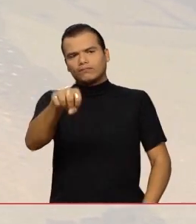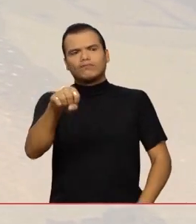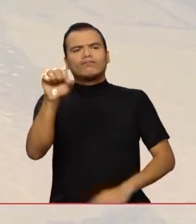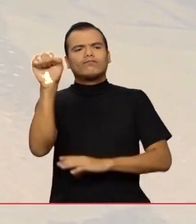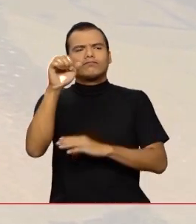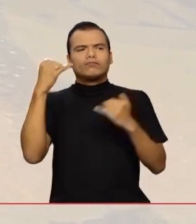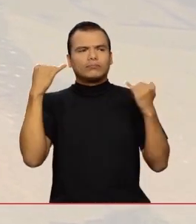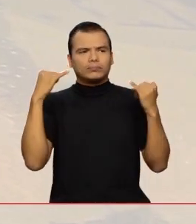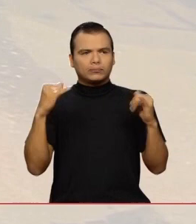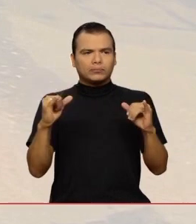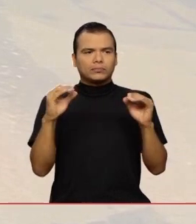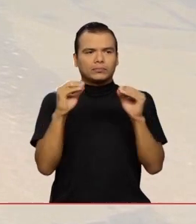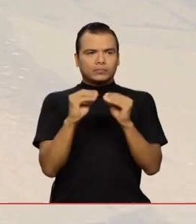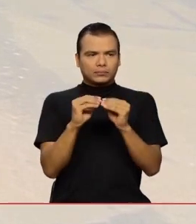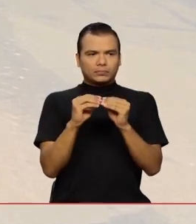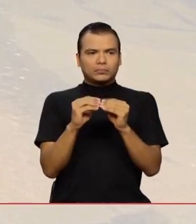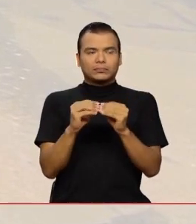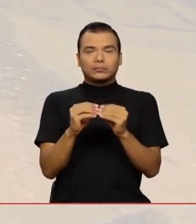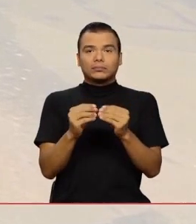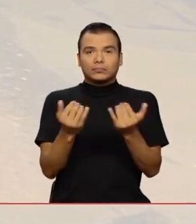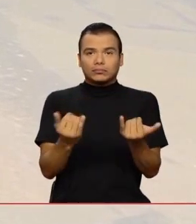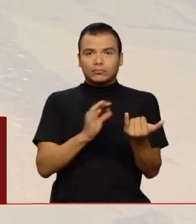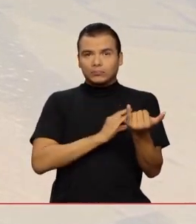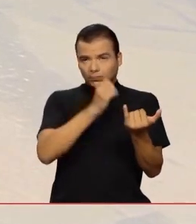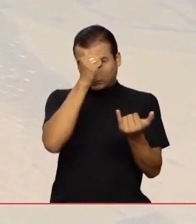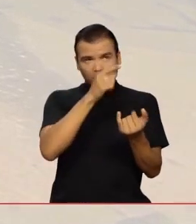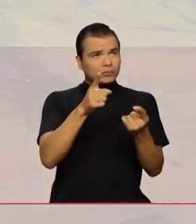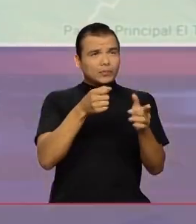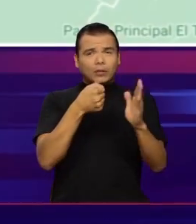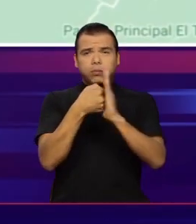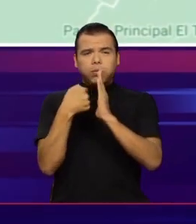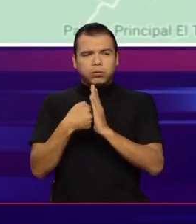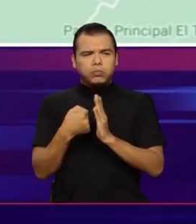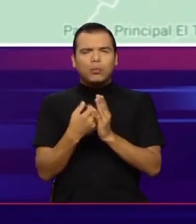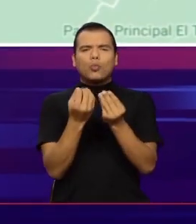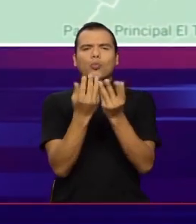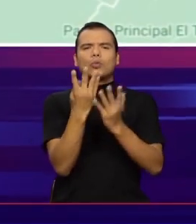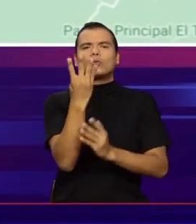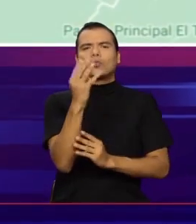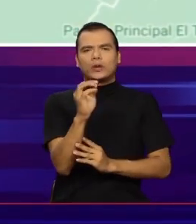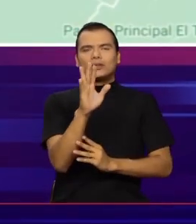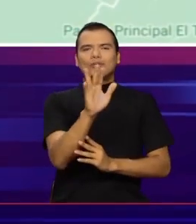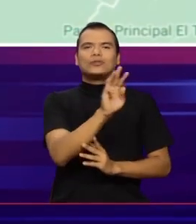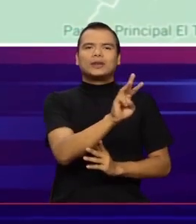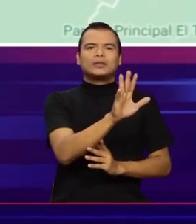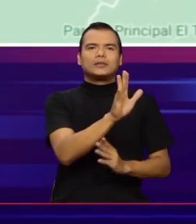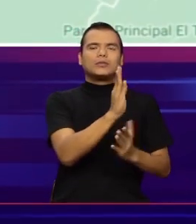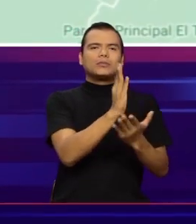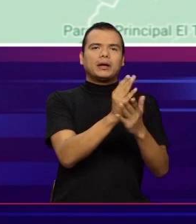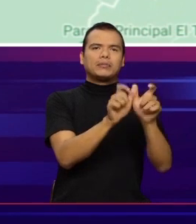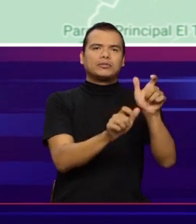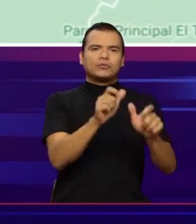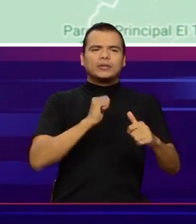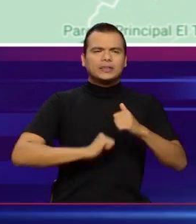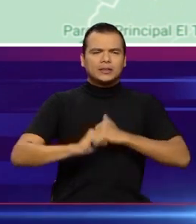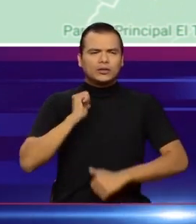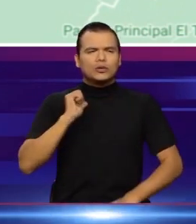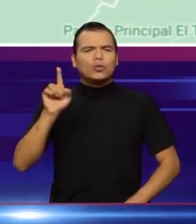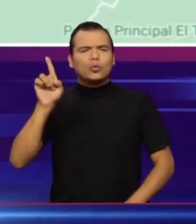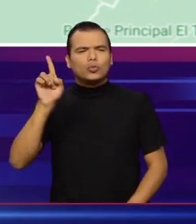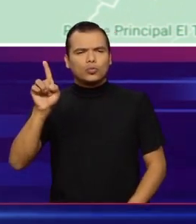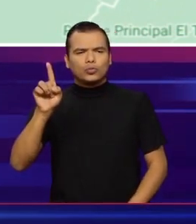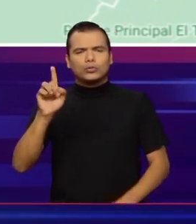se presentaron 40 siniestros viales 35 de ellos con lesiones culposas e infortunadamente Tuvimos una víctima